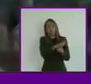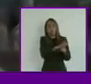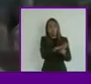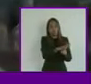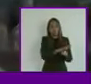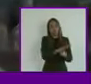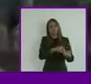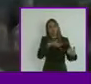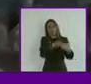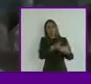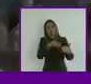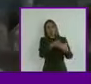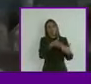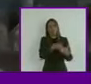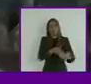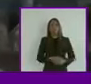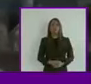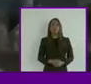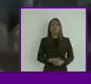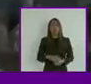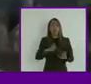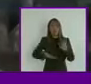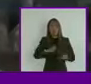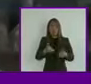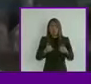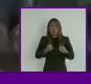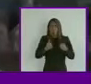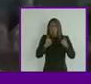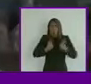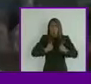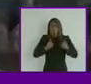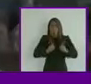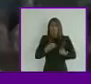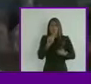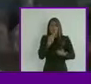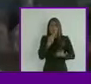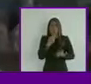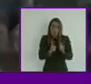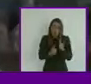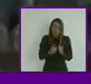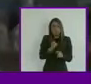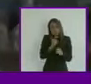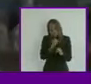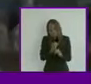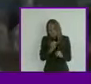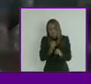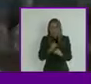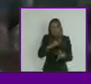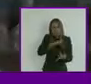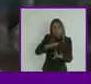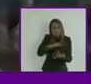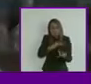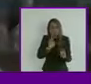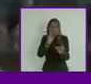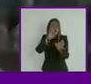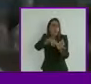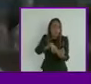Desafortunadamente, el uso de redes sociales a una muy temprana edad ha fomentado ciertas problemáticas. Y en este